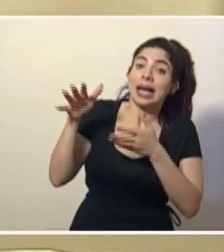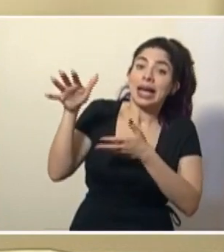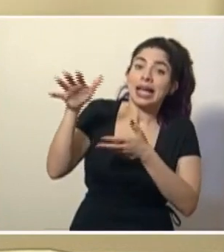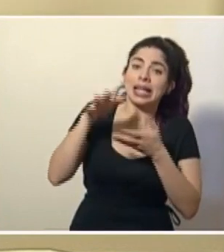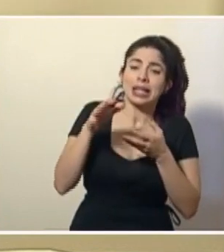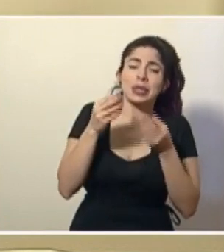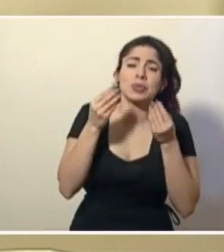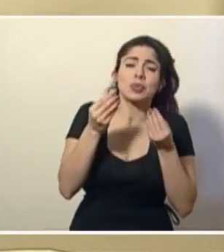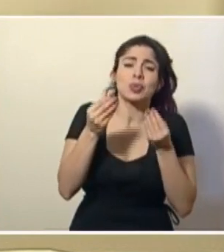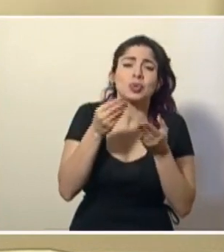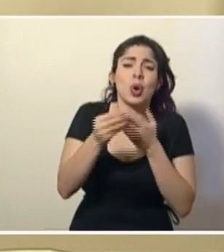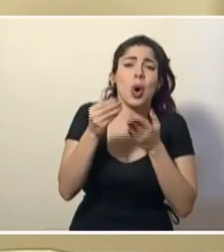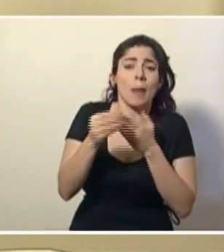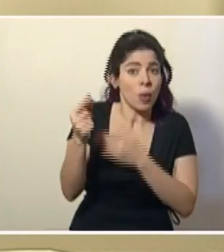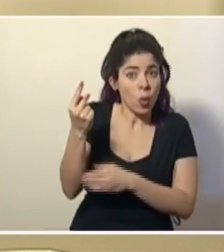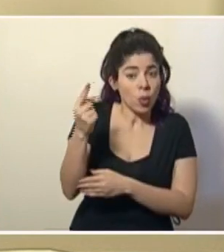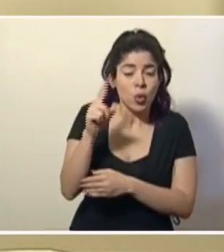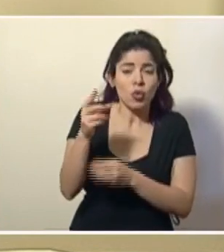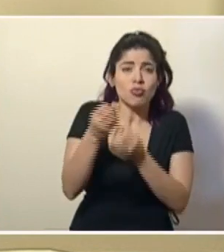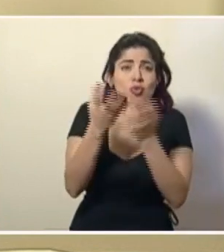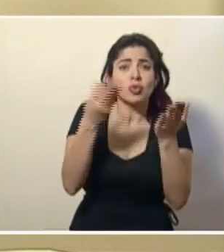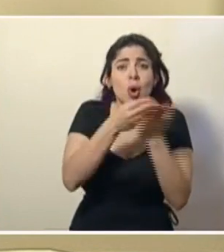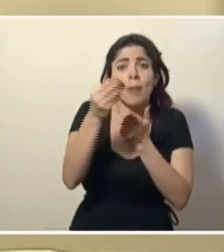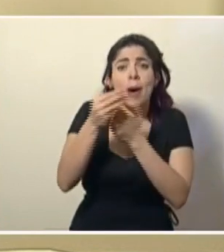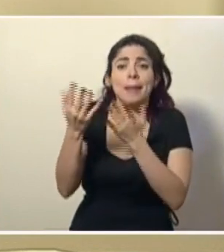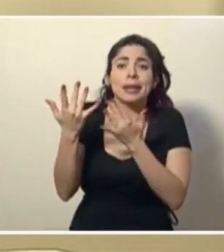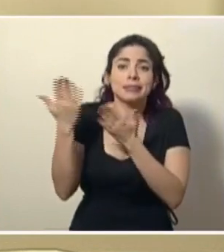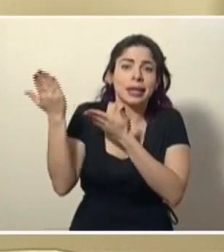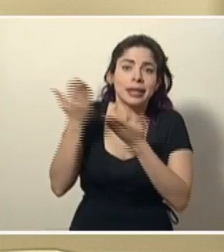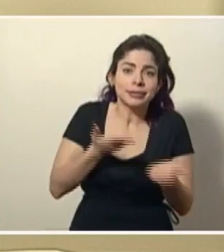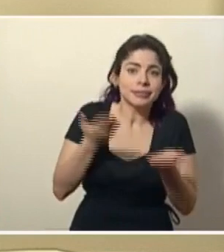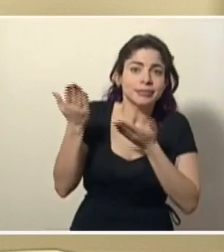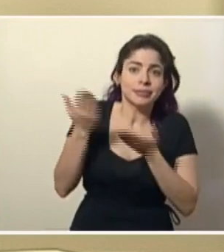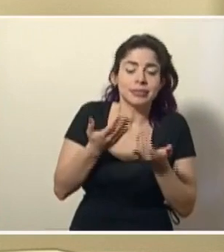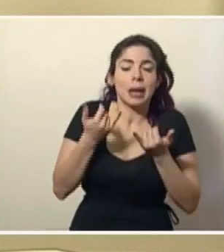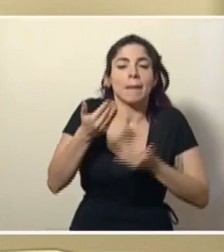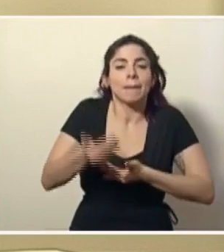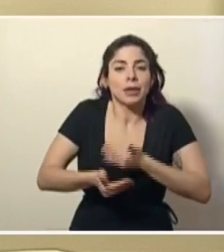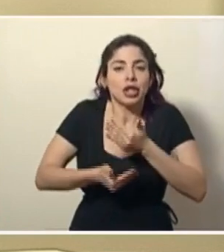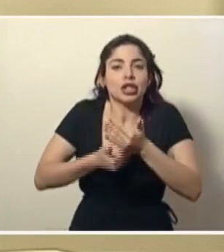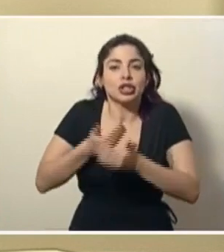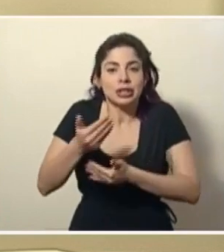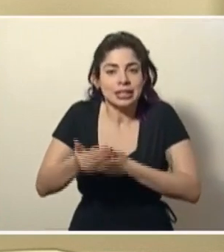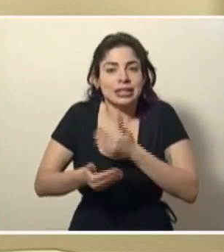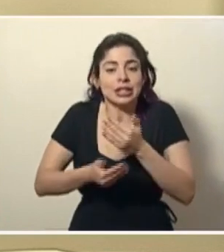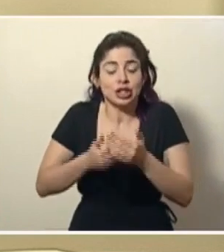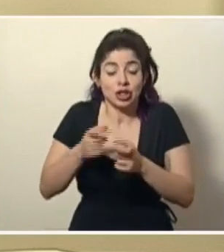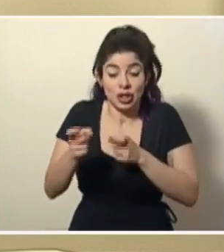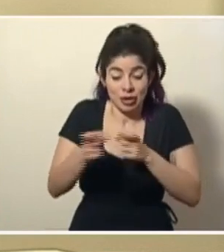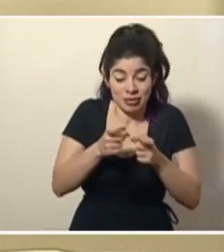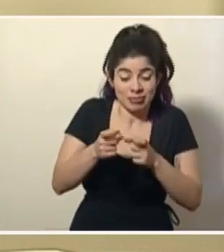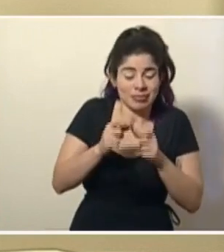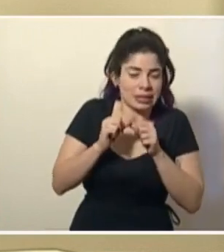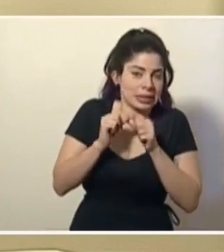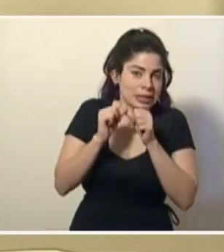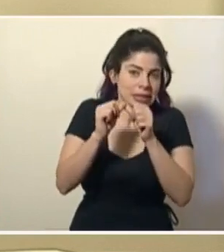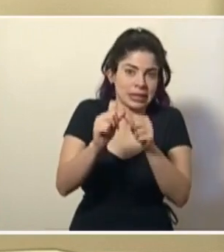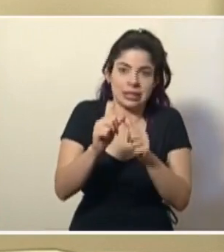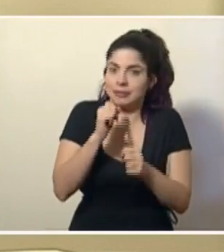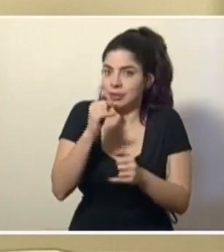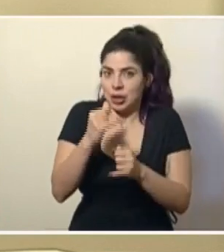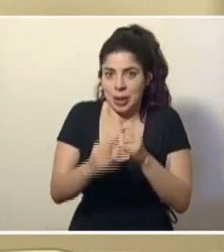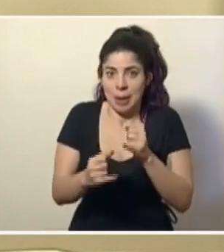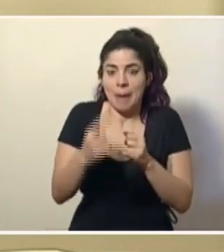son múltiples compras, no es una sola, pero es algo que está en proceso continuo, la logística es continua